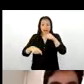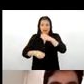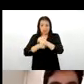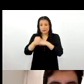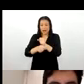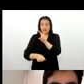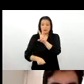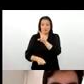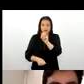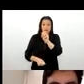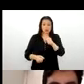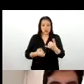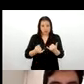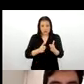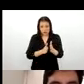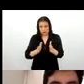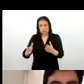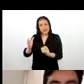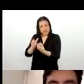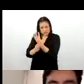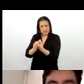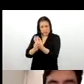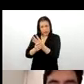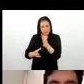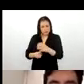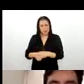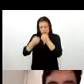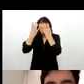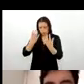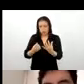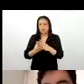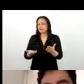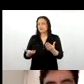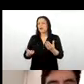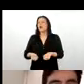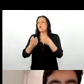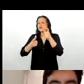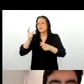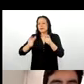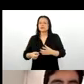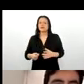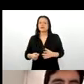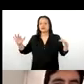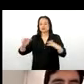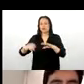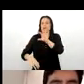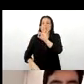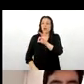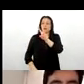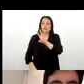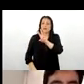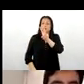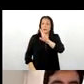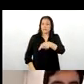hasta la fecha, hasta septiembre, que tenemos los datos, hemos recibido 922.478 visitantes,